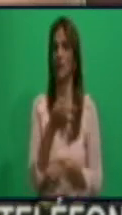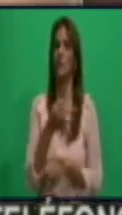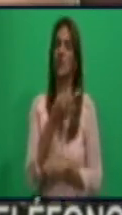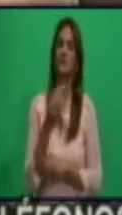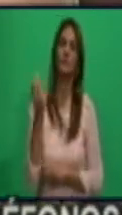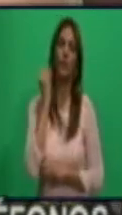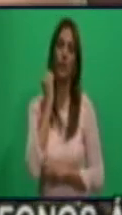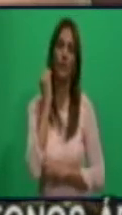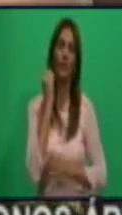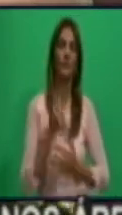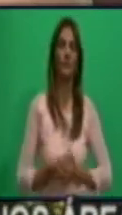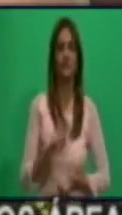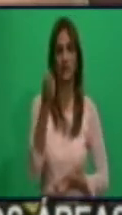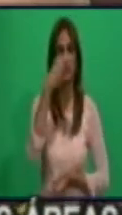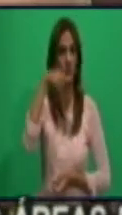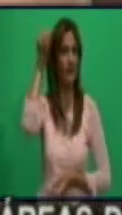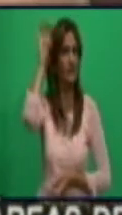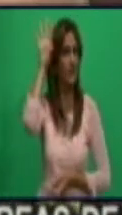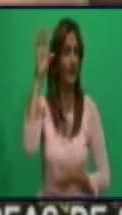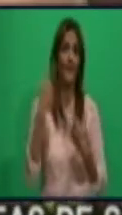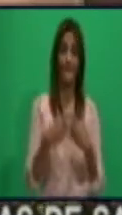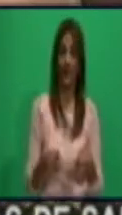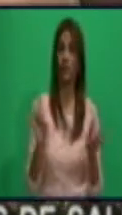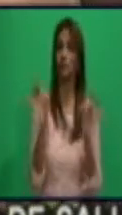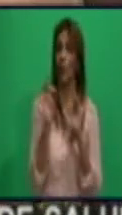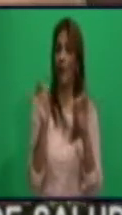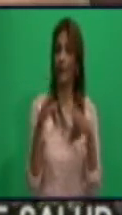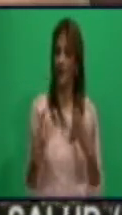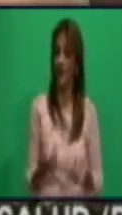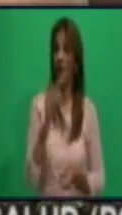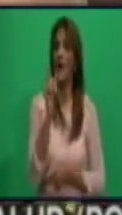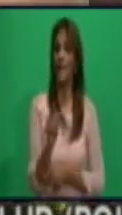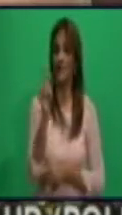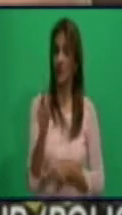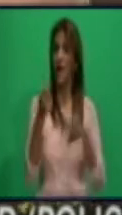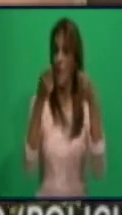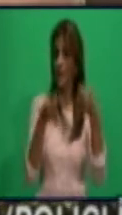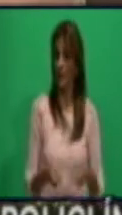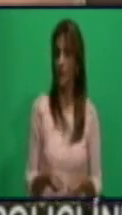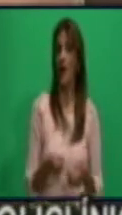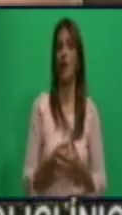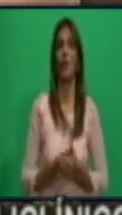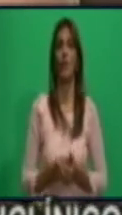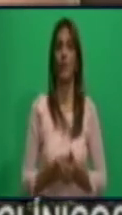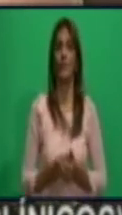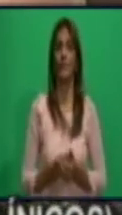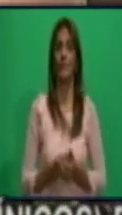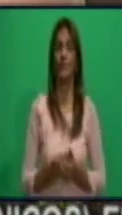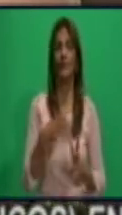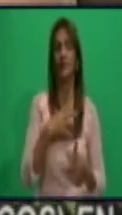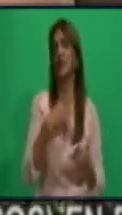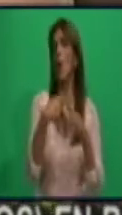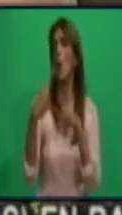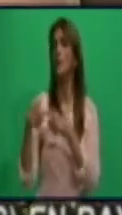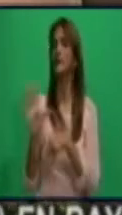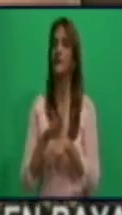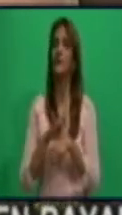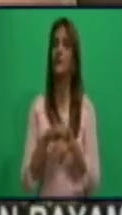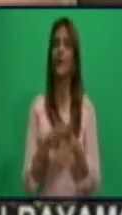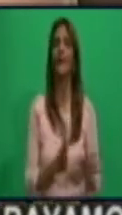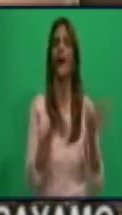pero todavía los pacientes confirmados de alto riesgo se continúan enviando hacia Santiago de Cuba. Asimismo, se envían